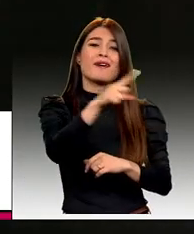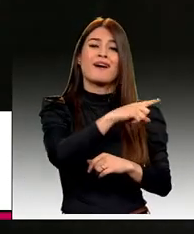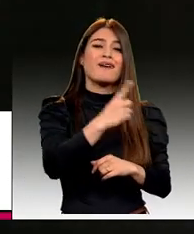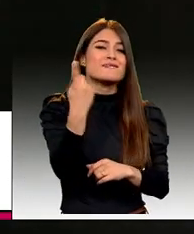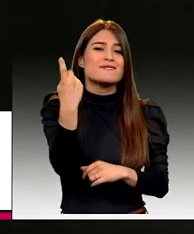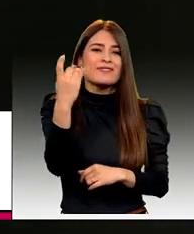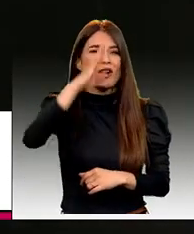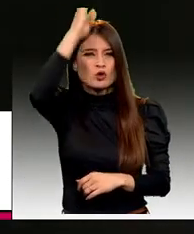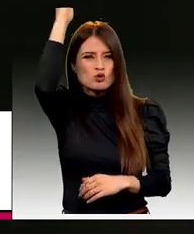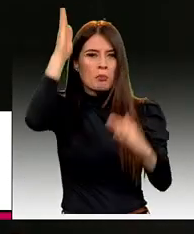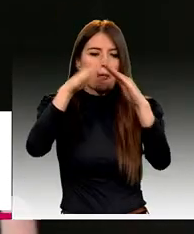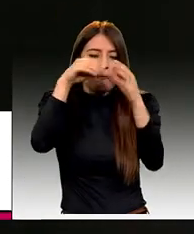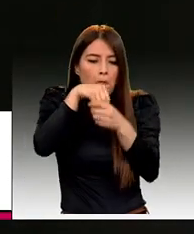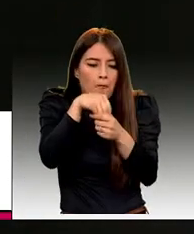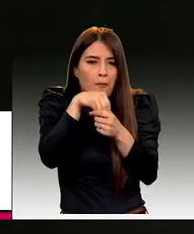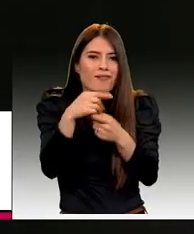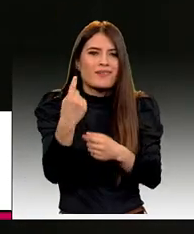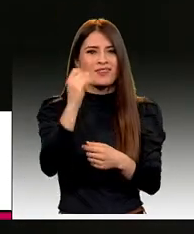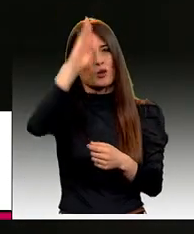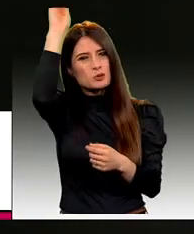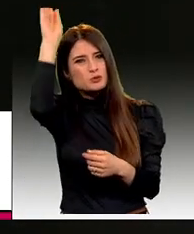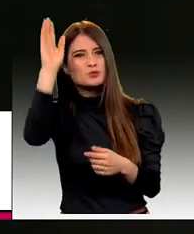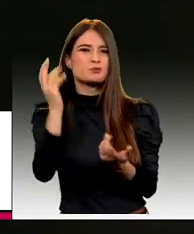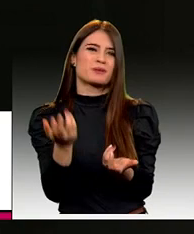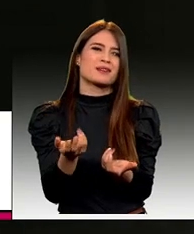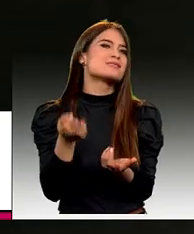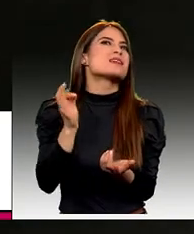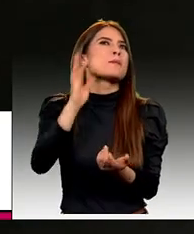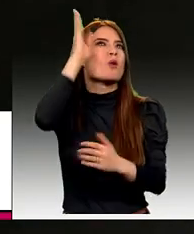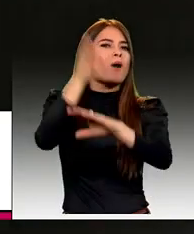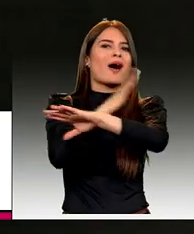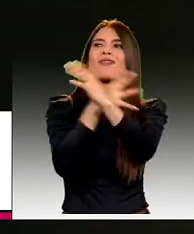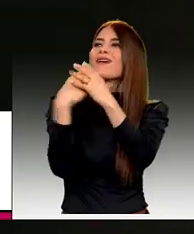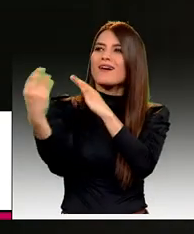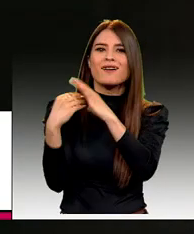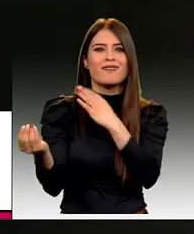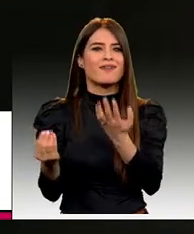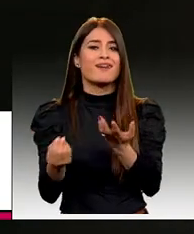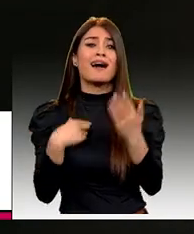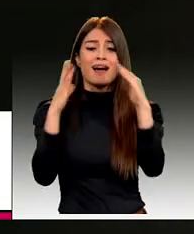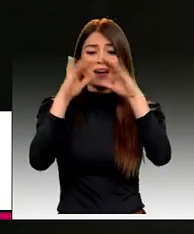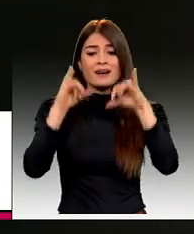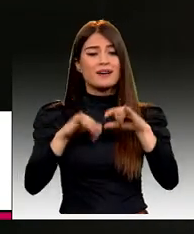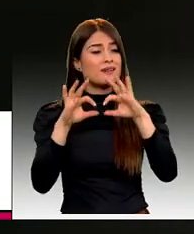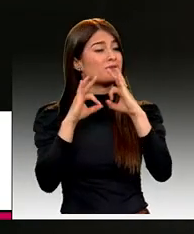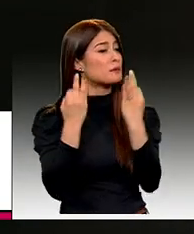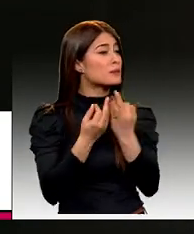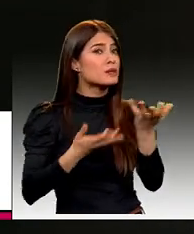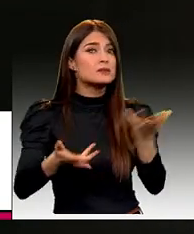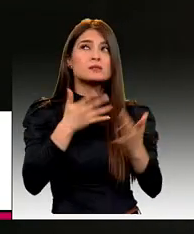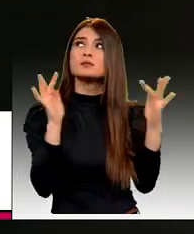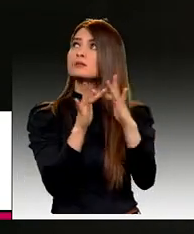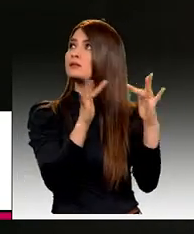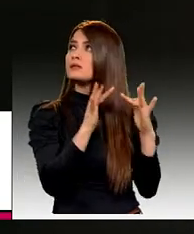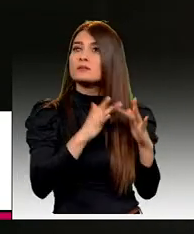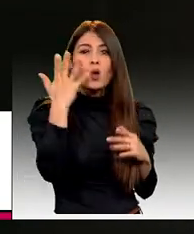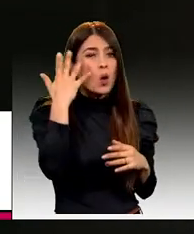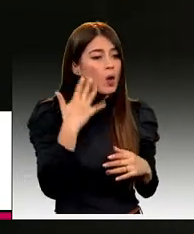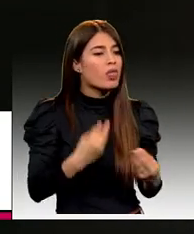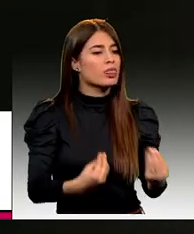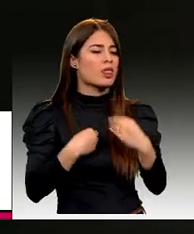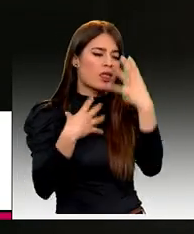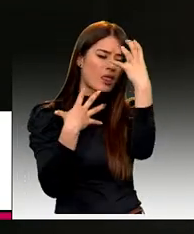esos largos periodos de convivencia, sean con sus familiares o con quien comparten techo. Esto nos va a llevar a diferentes cuadros de depresión, ansiedad,